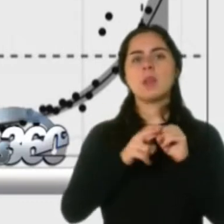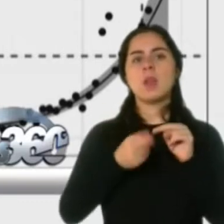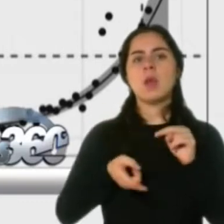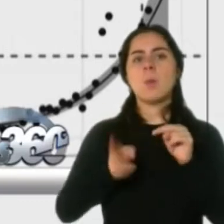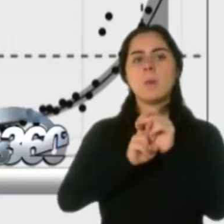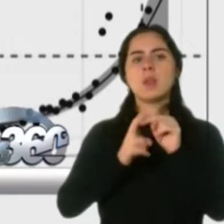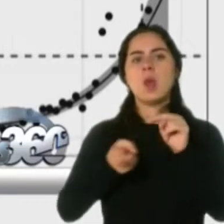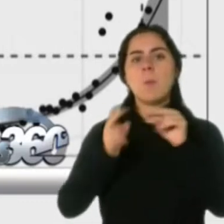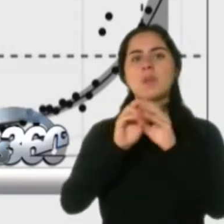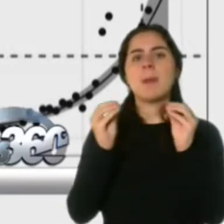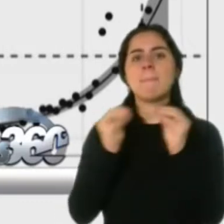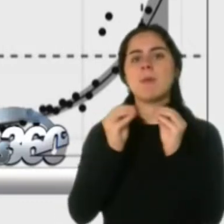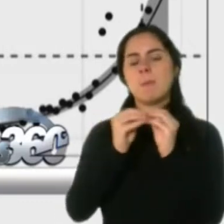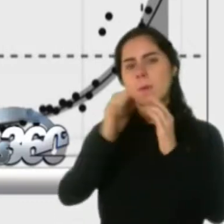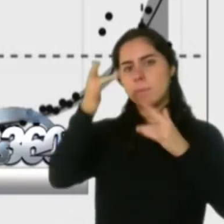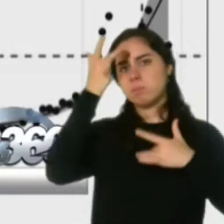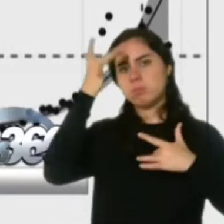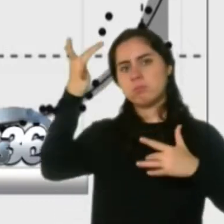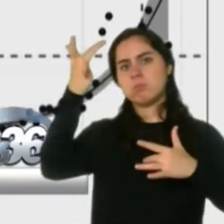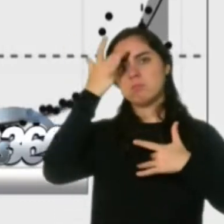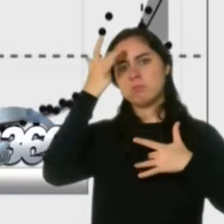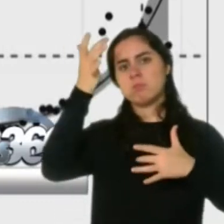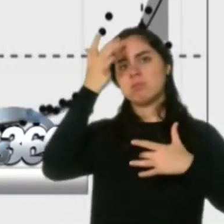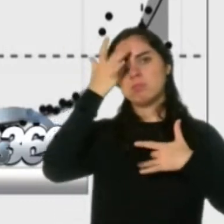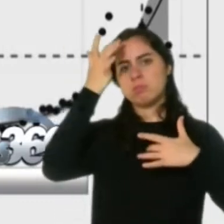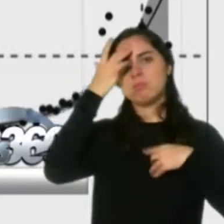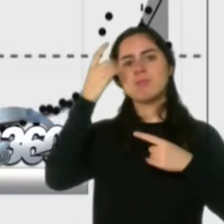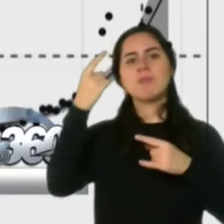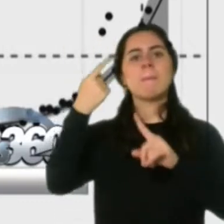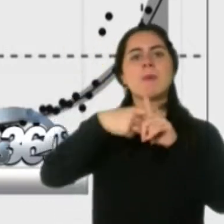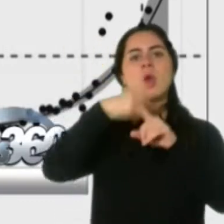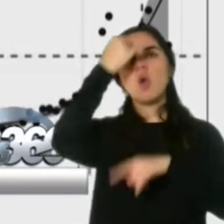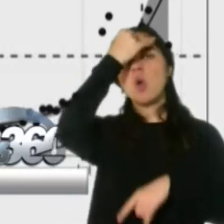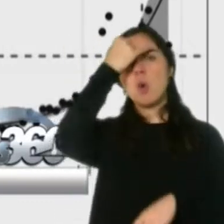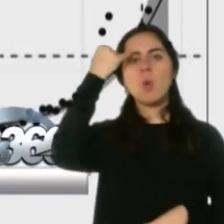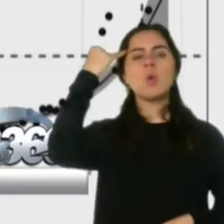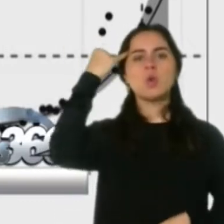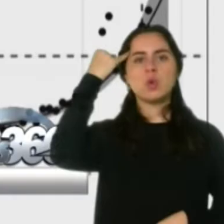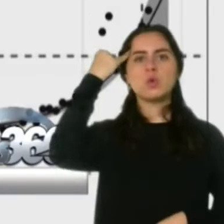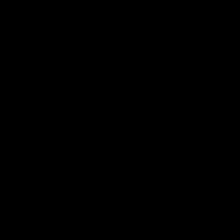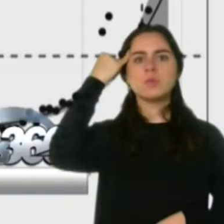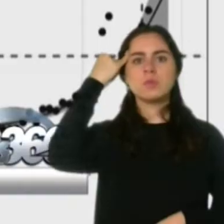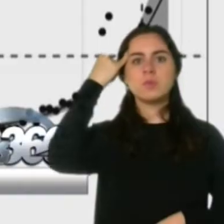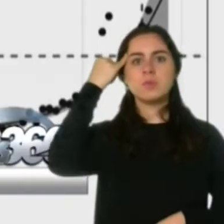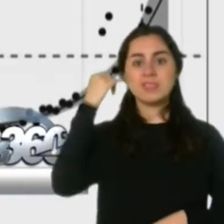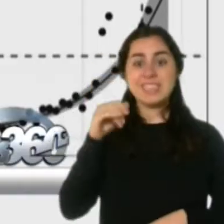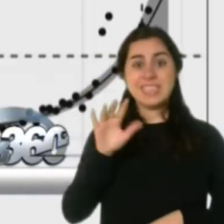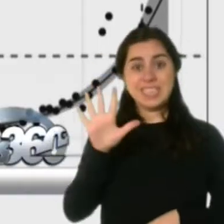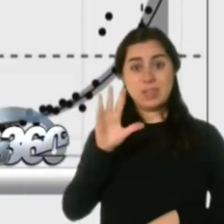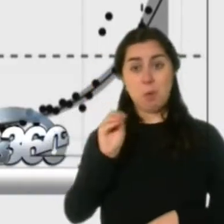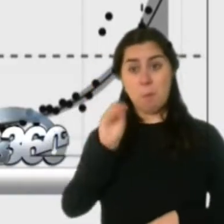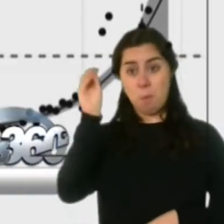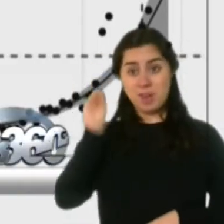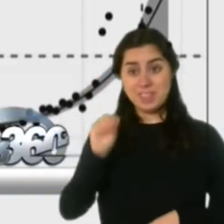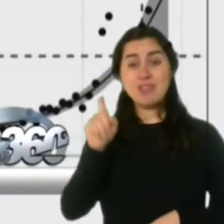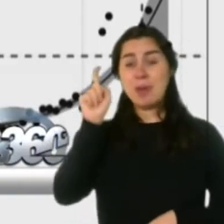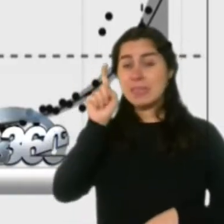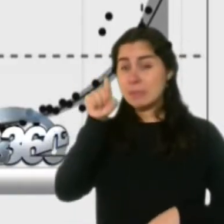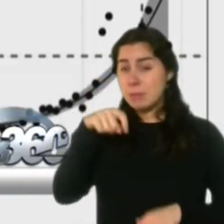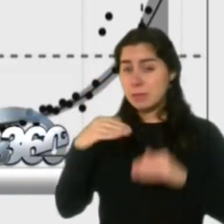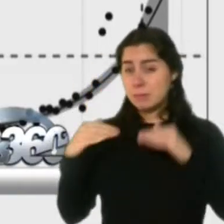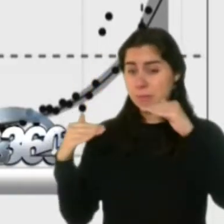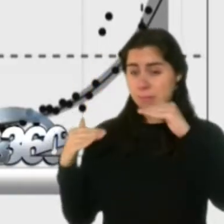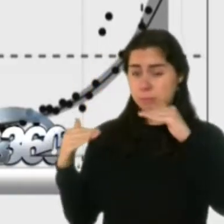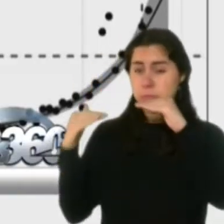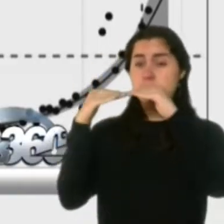de positividad en este mes de julio, que nuevamente es más de un 5% y tenemos que tomar medidas al